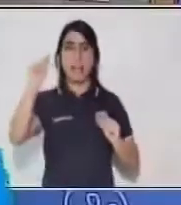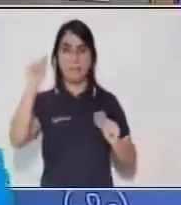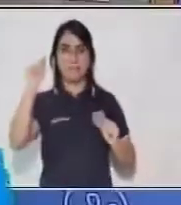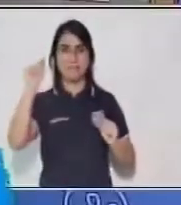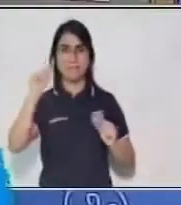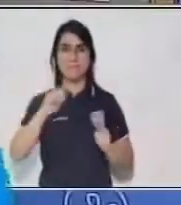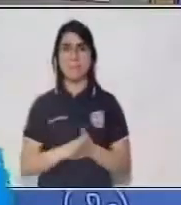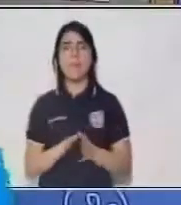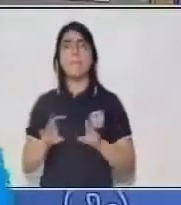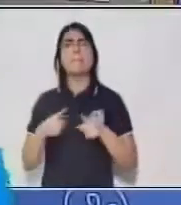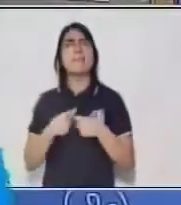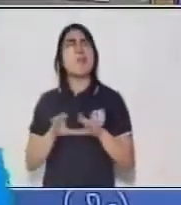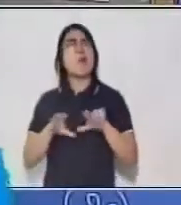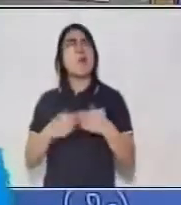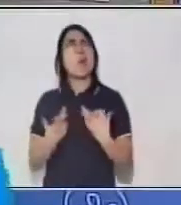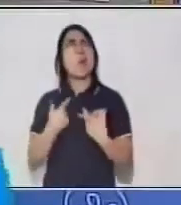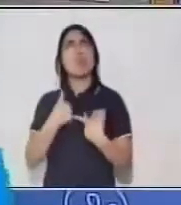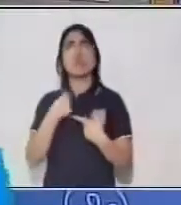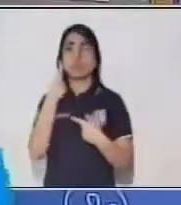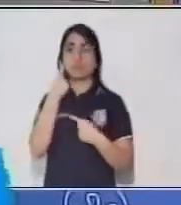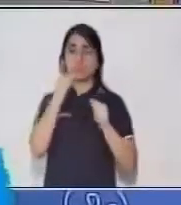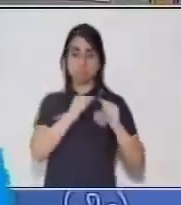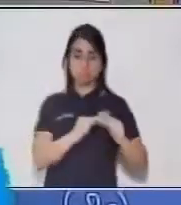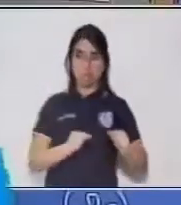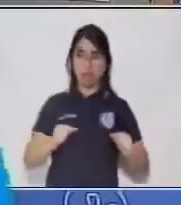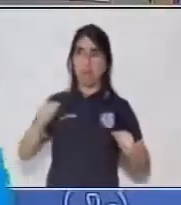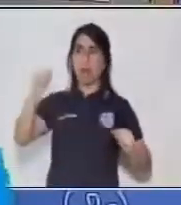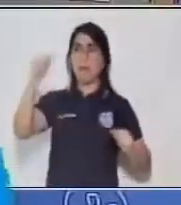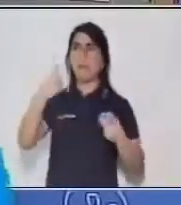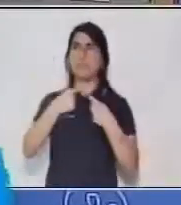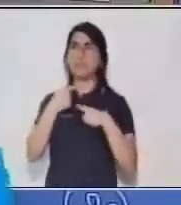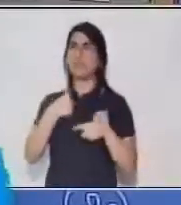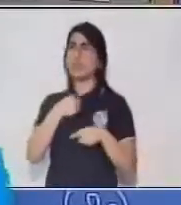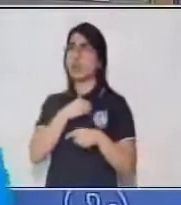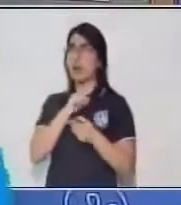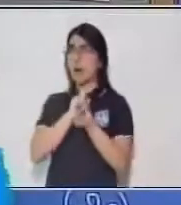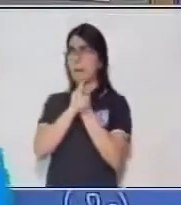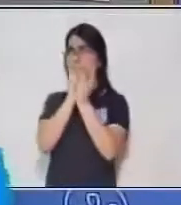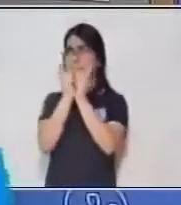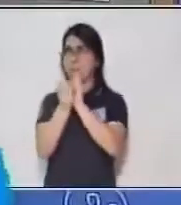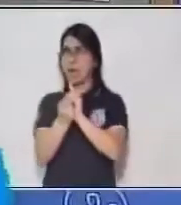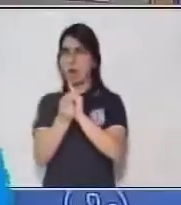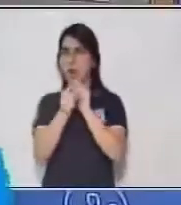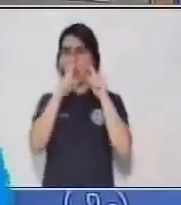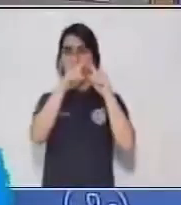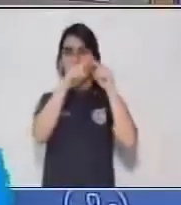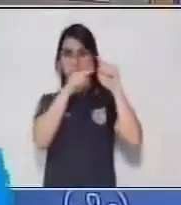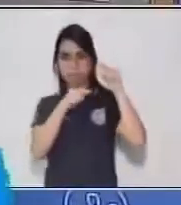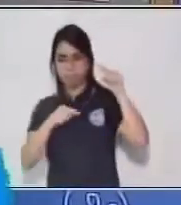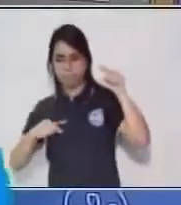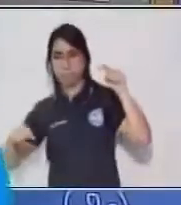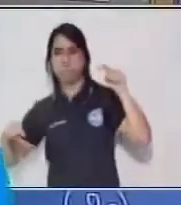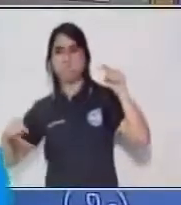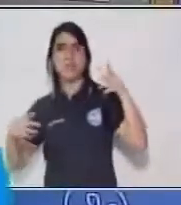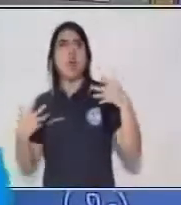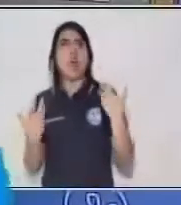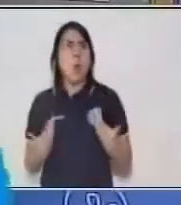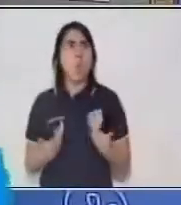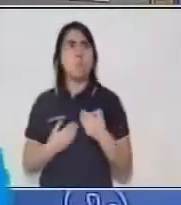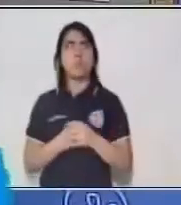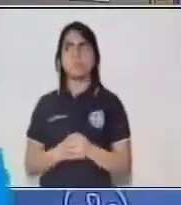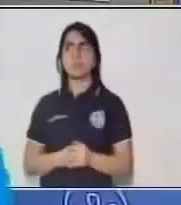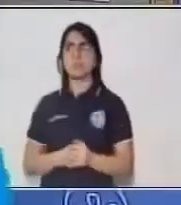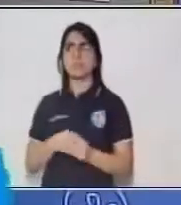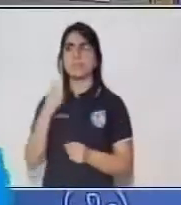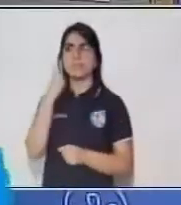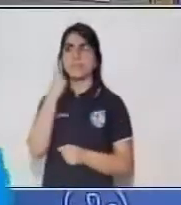Ahora vamos a colocar el exponente negativo. Lo vamos a colocar ahora con negro. Vamos a tener